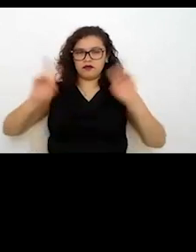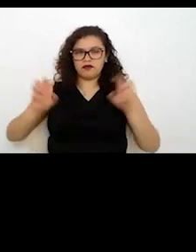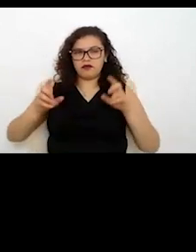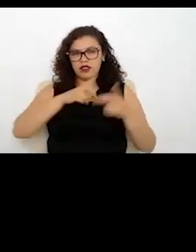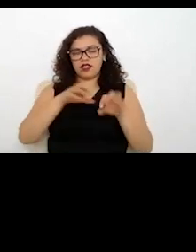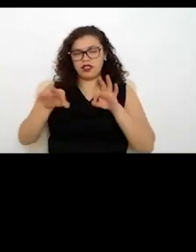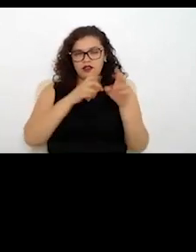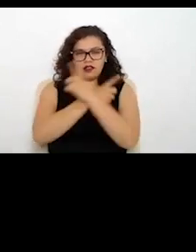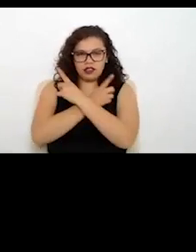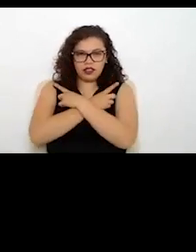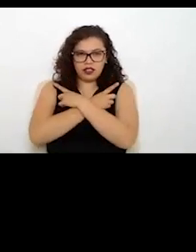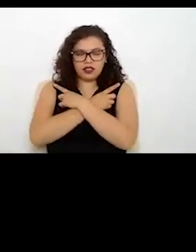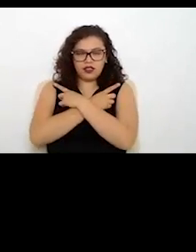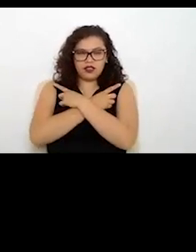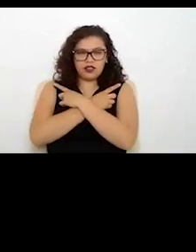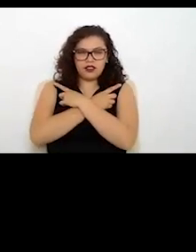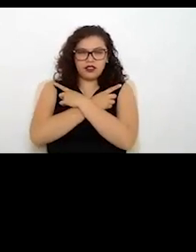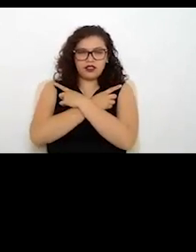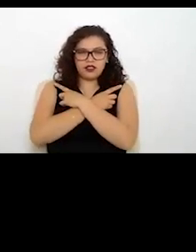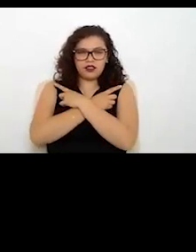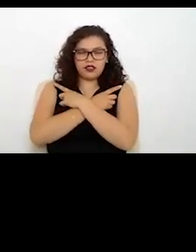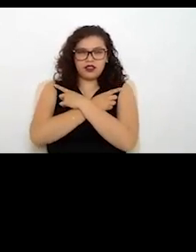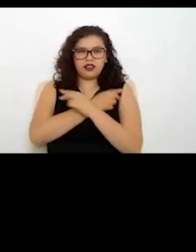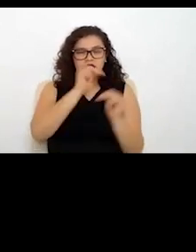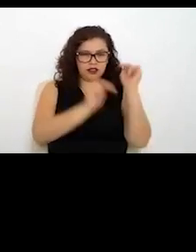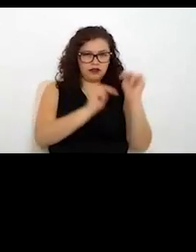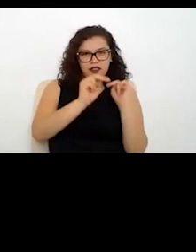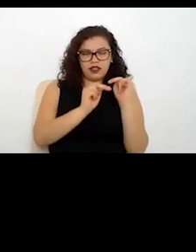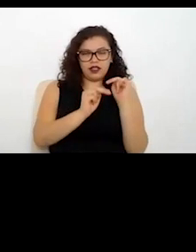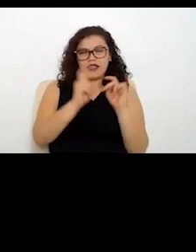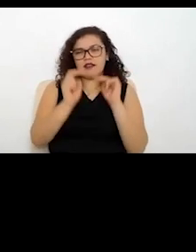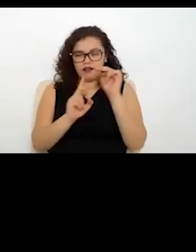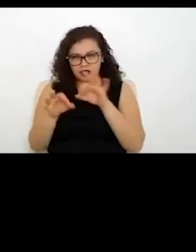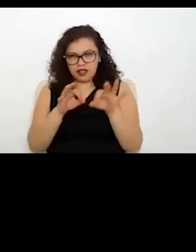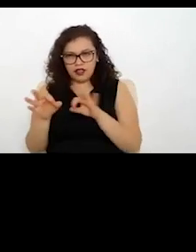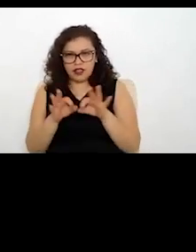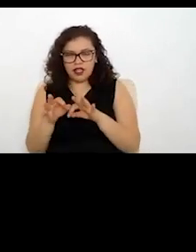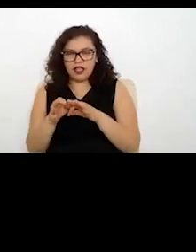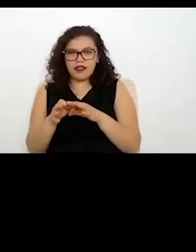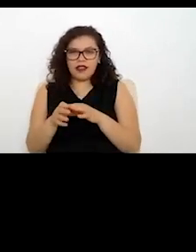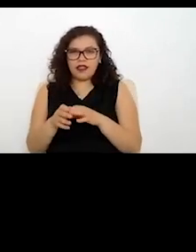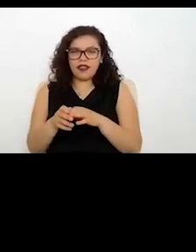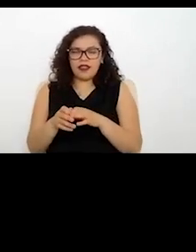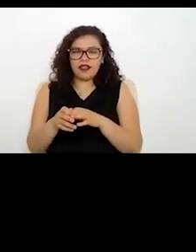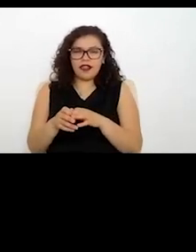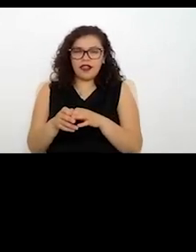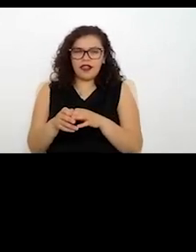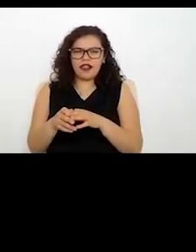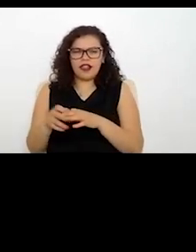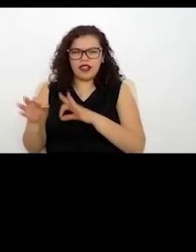digno, pero son categoría, puesto y el centro de trabajo definido.